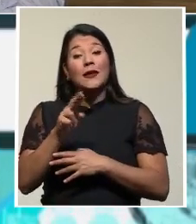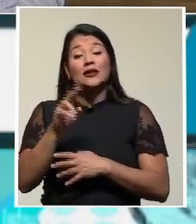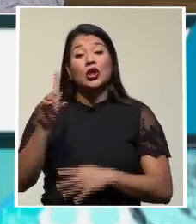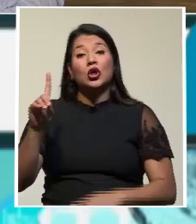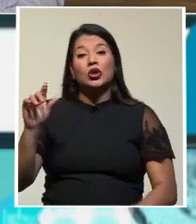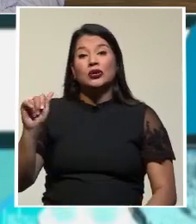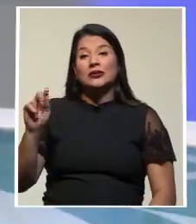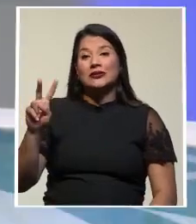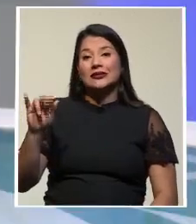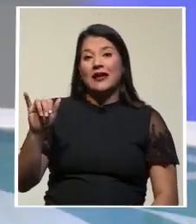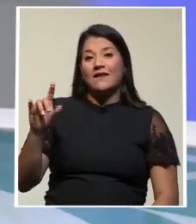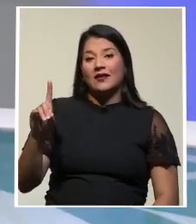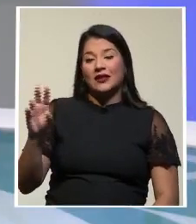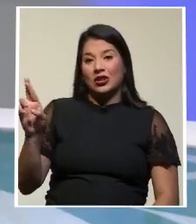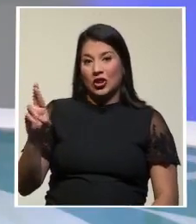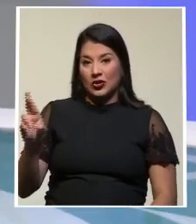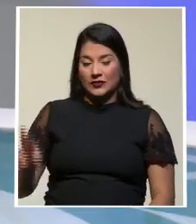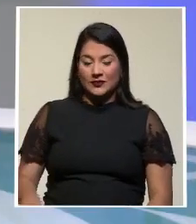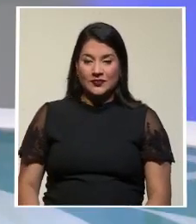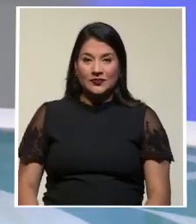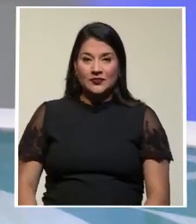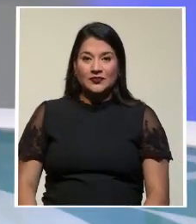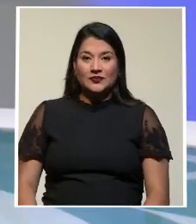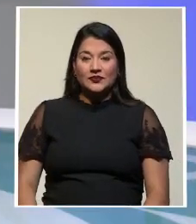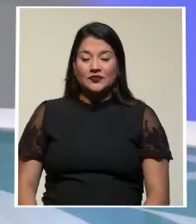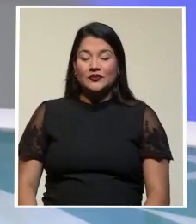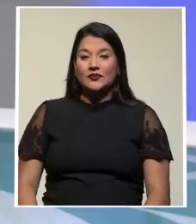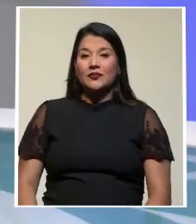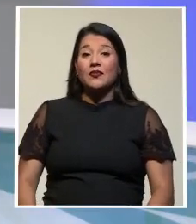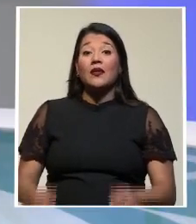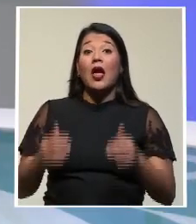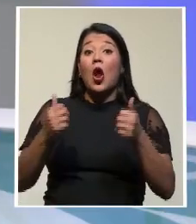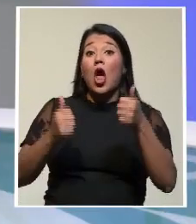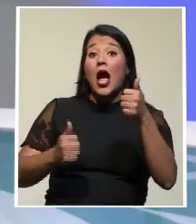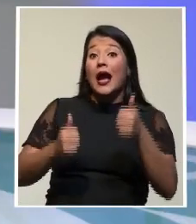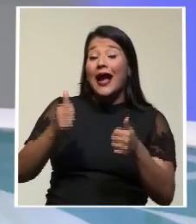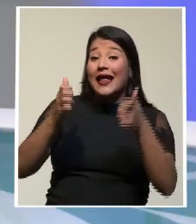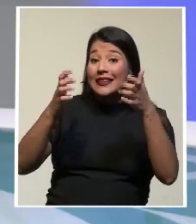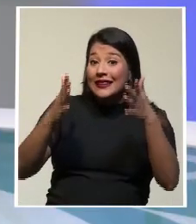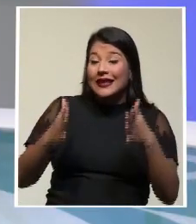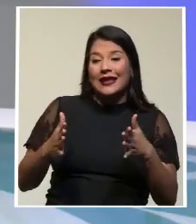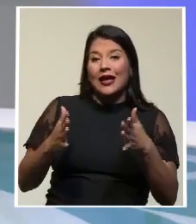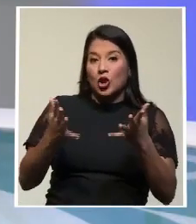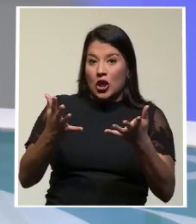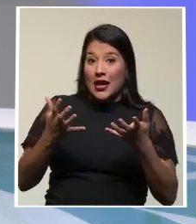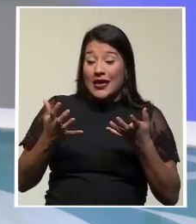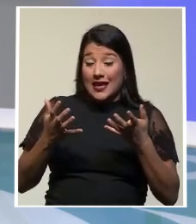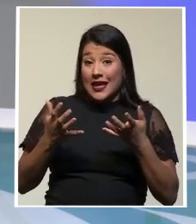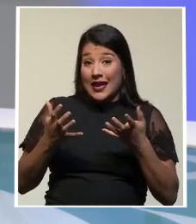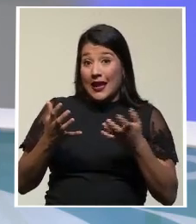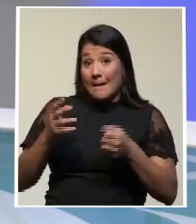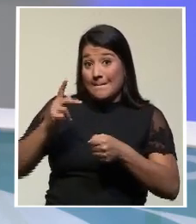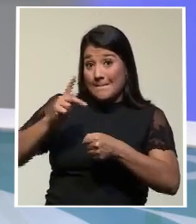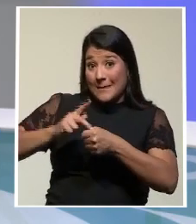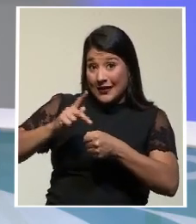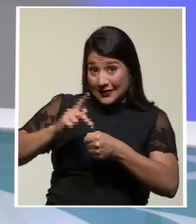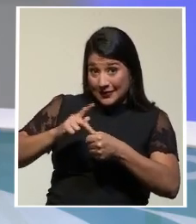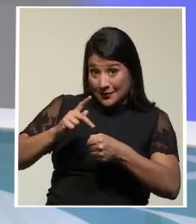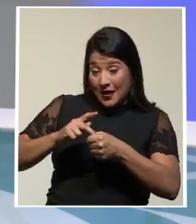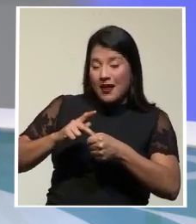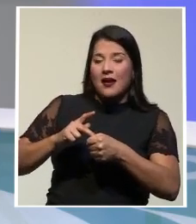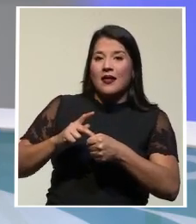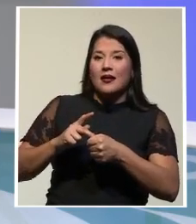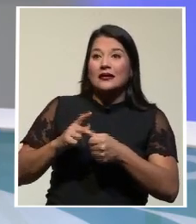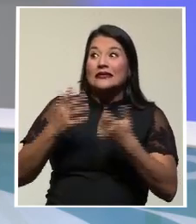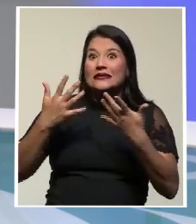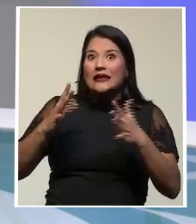Roversi. El escenario de candidaturas que presentarán los partidos políticos empieza a